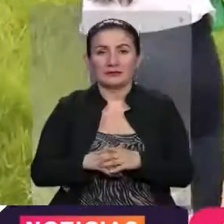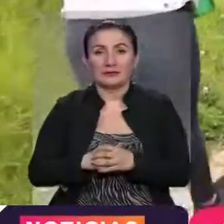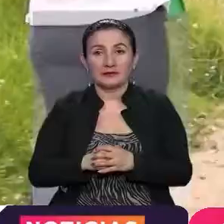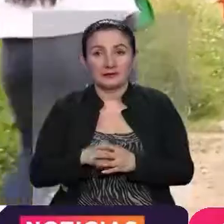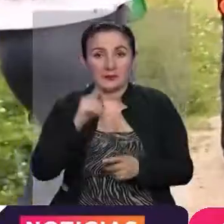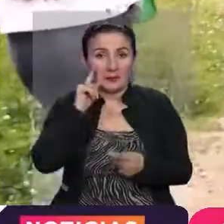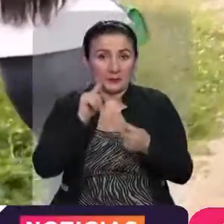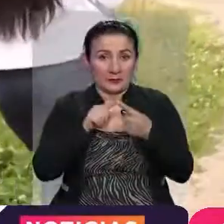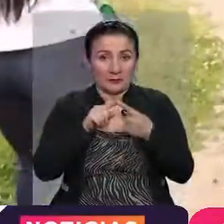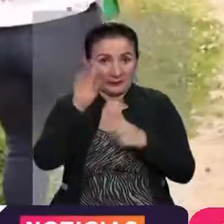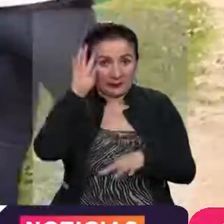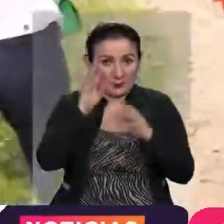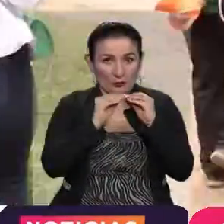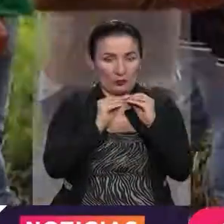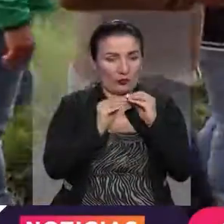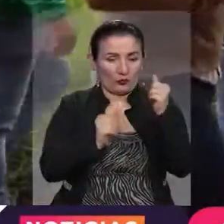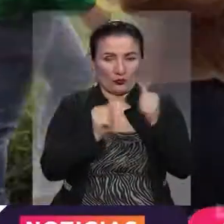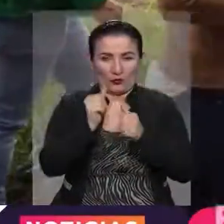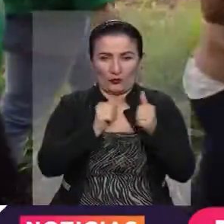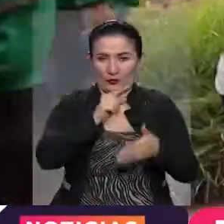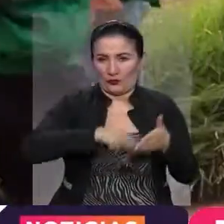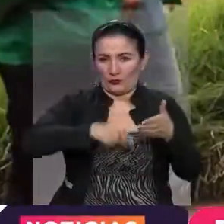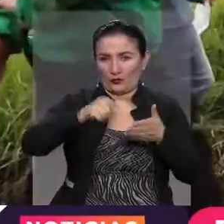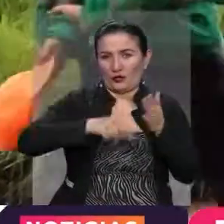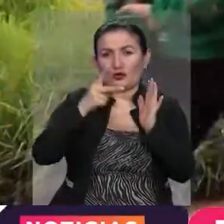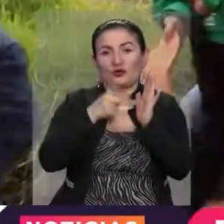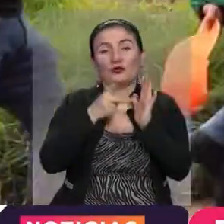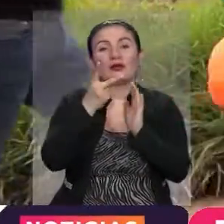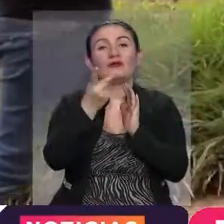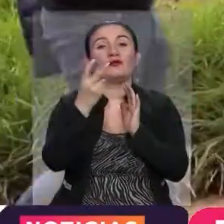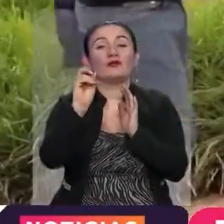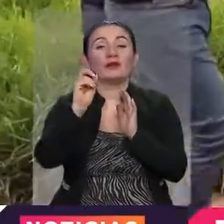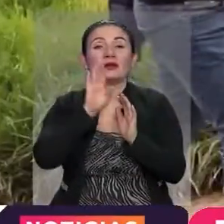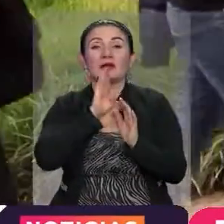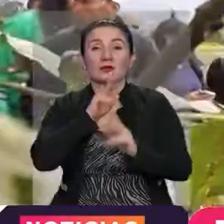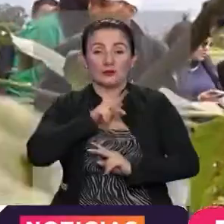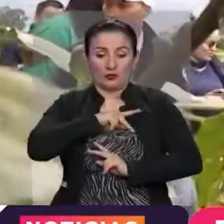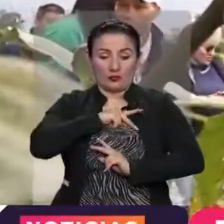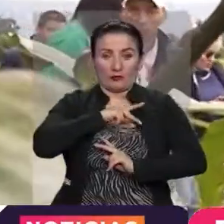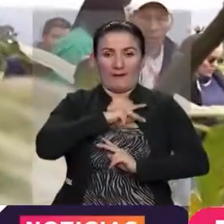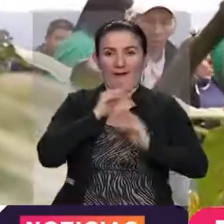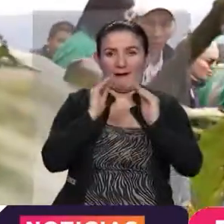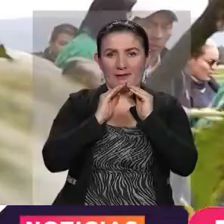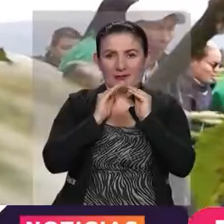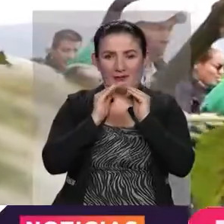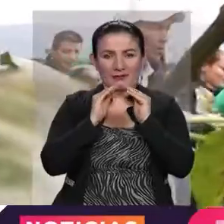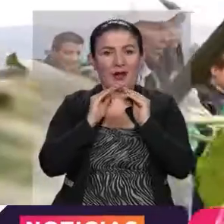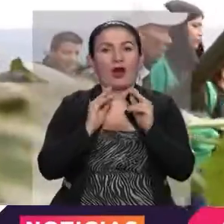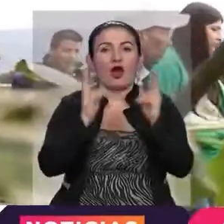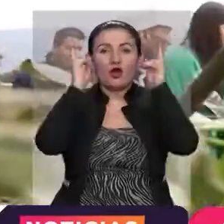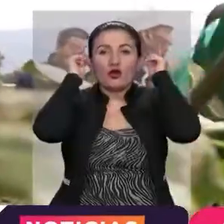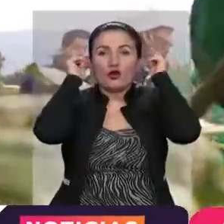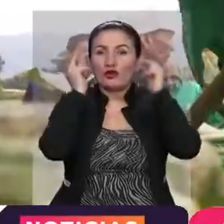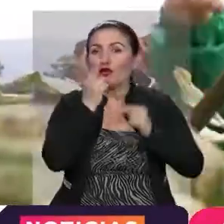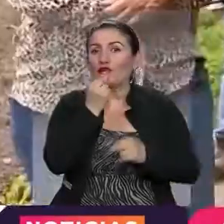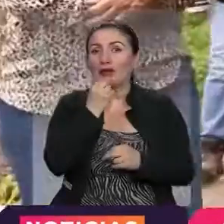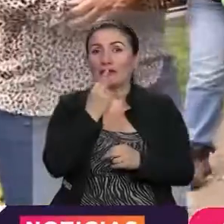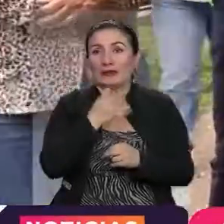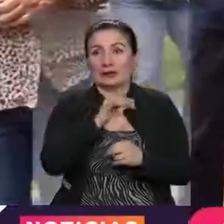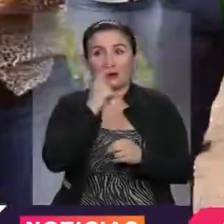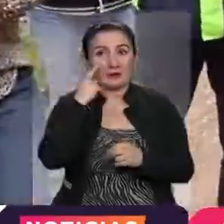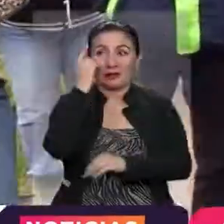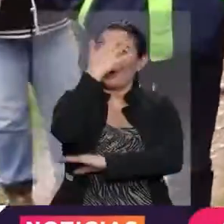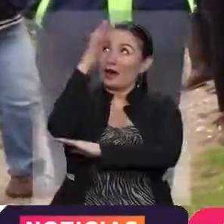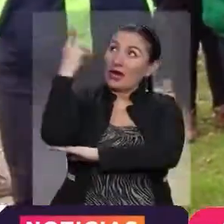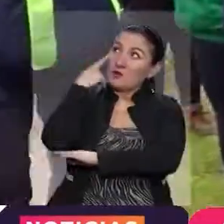El primer acuerdo de conservación firmado a finales de 2020 con los propietarios de la hacienda La Conejera empieza a dar sus frutos. Los árboles